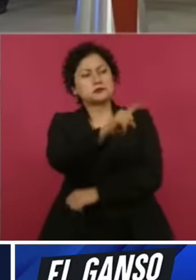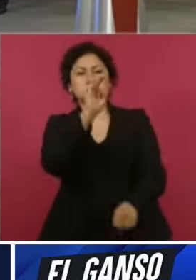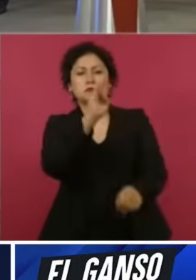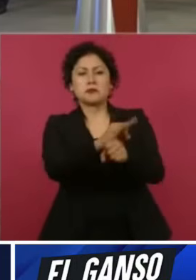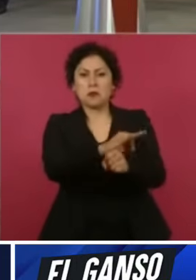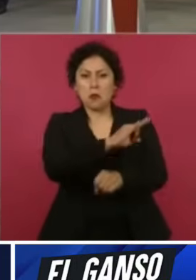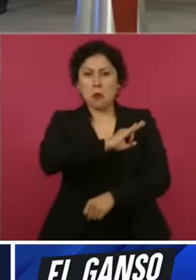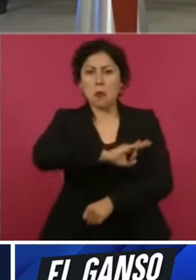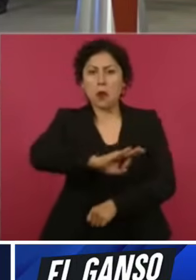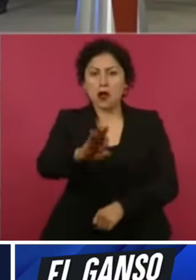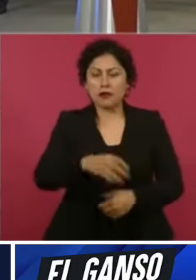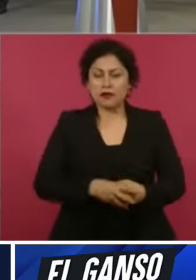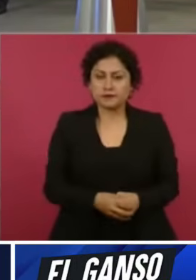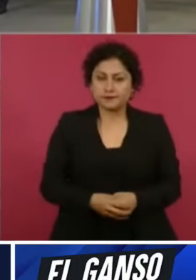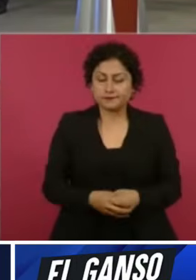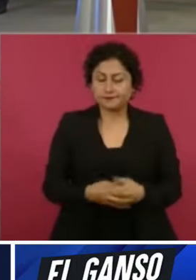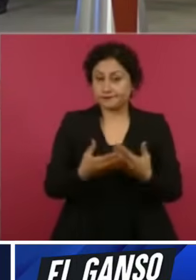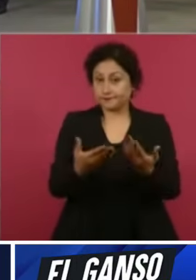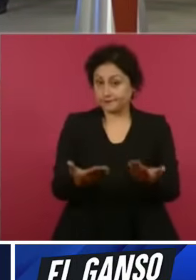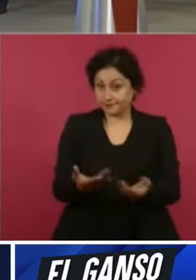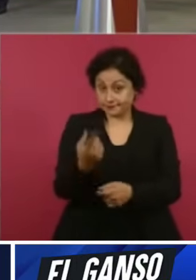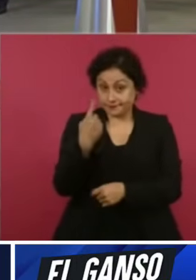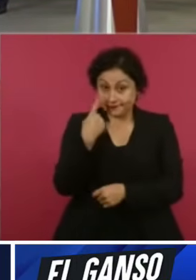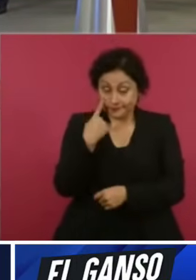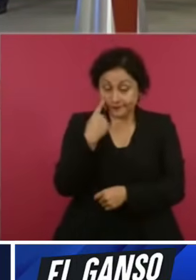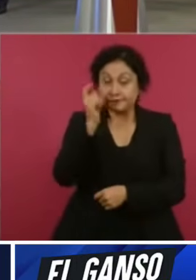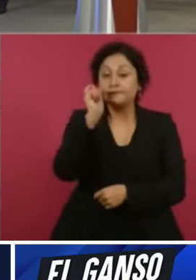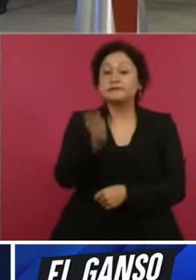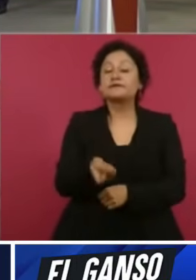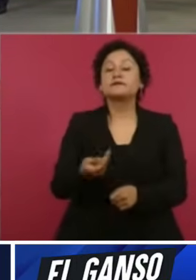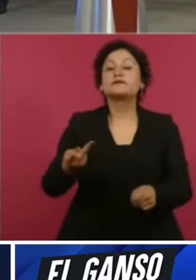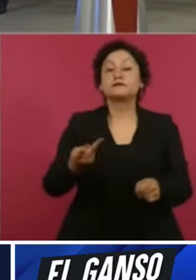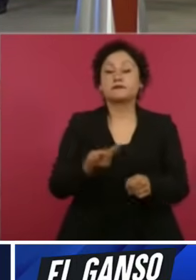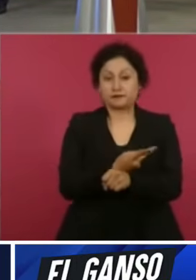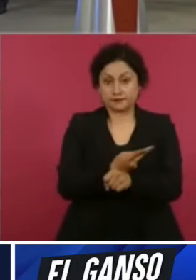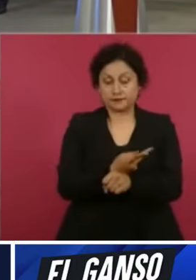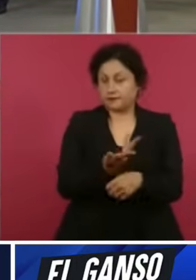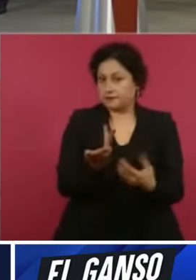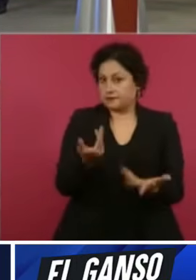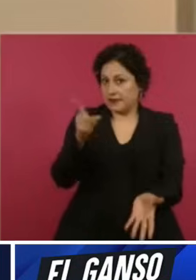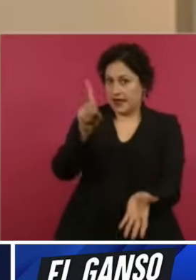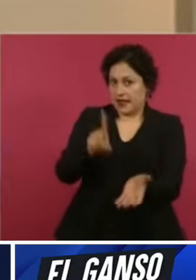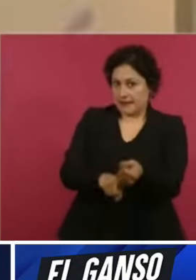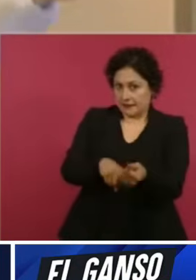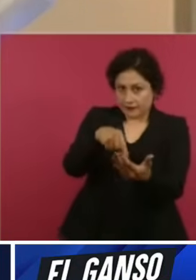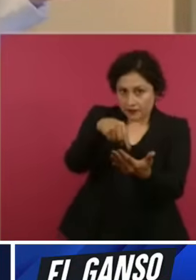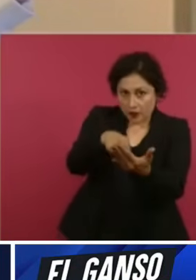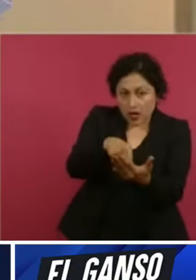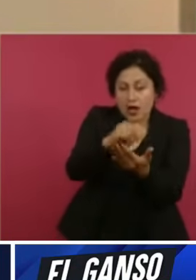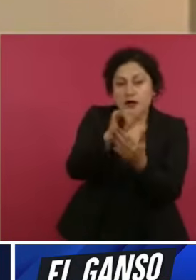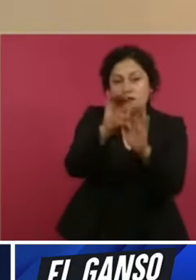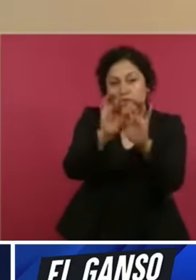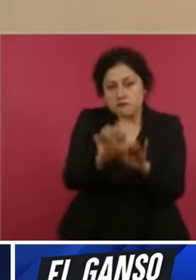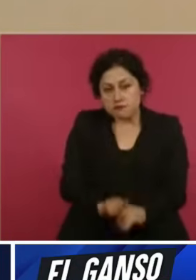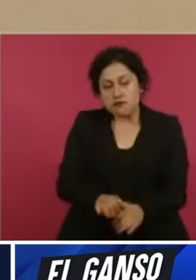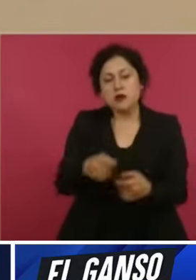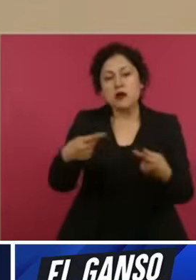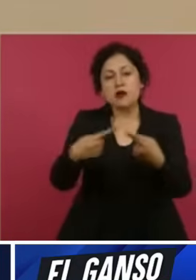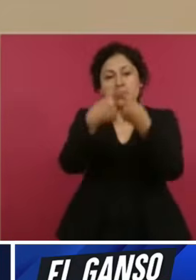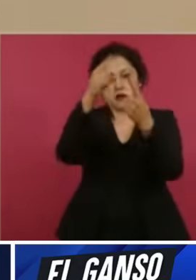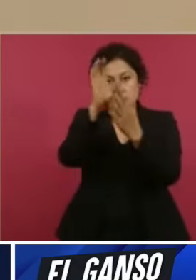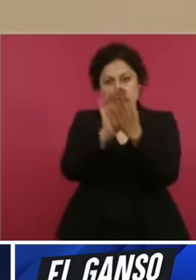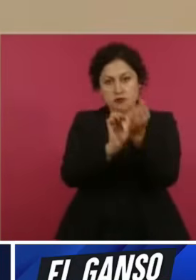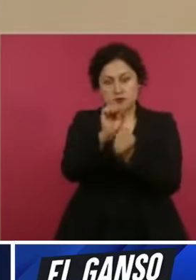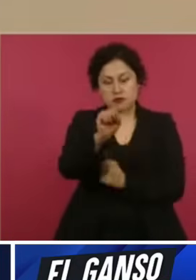federales Cabe señalar que conforme a la resolución de la controversia constitucional queda claro que